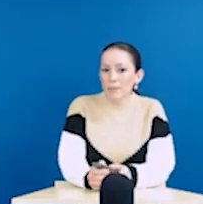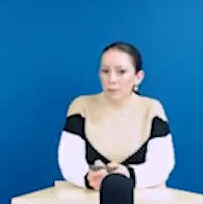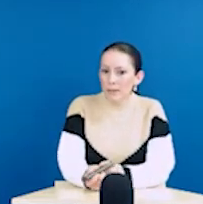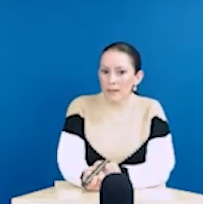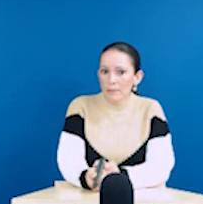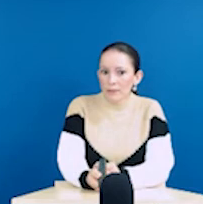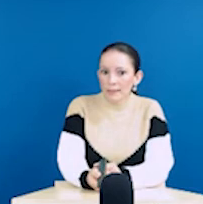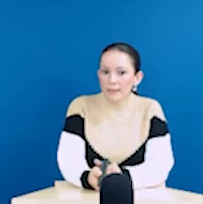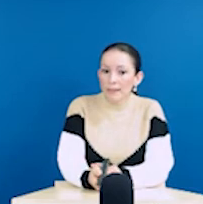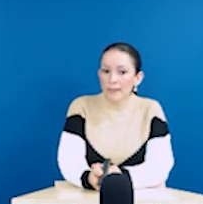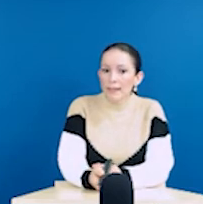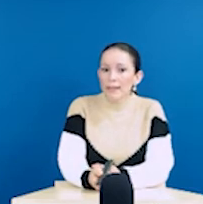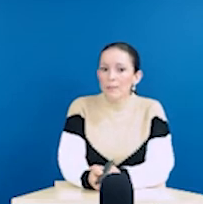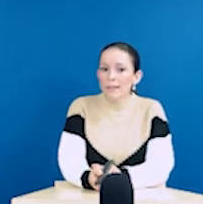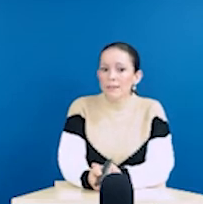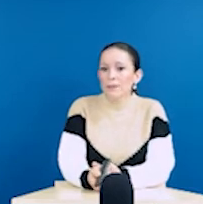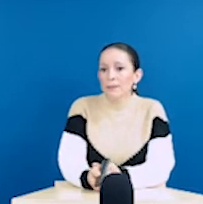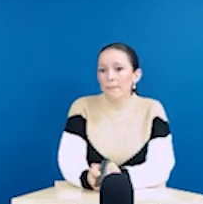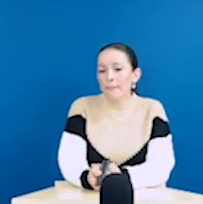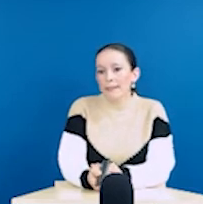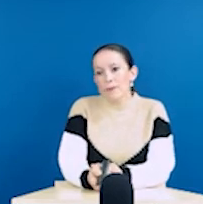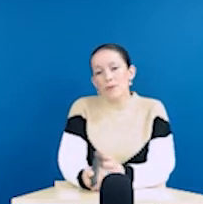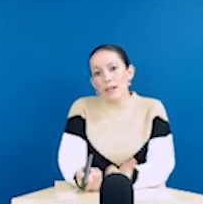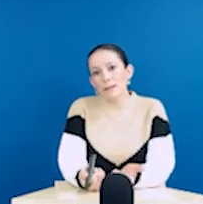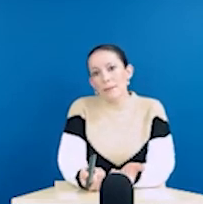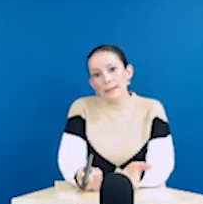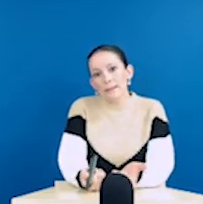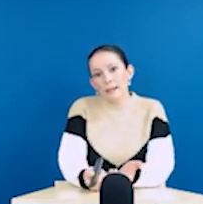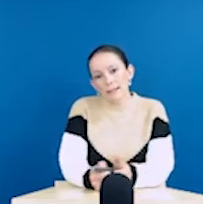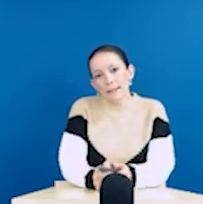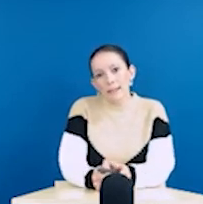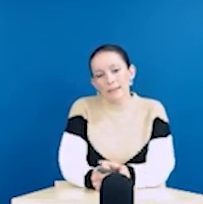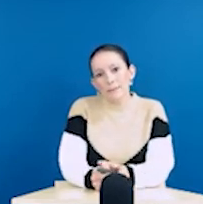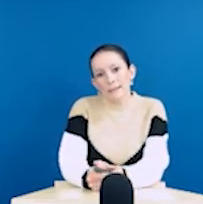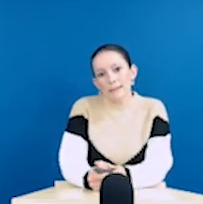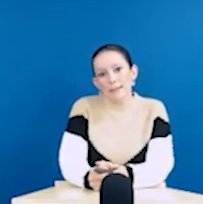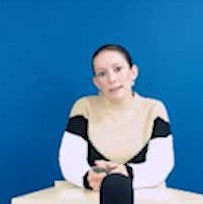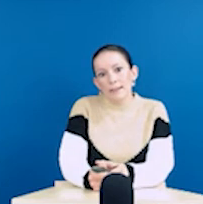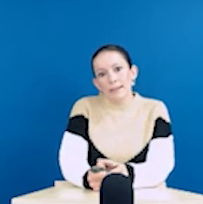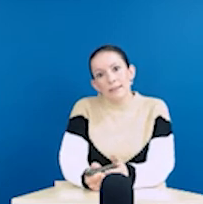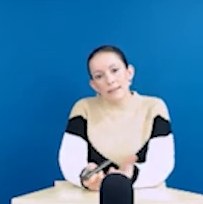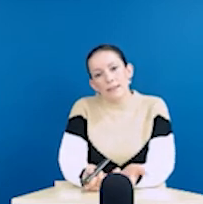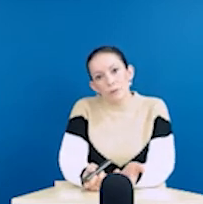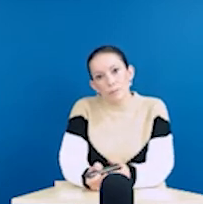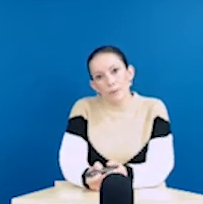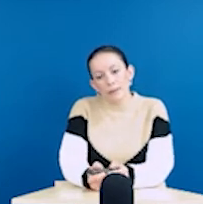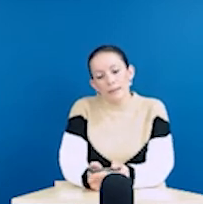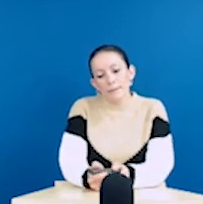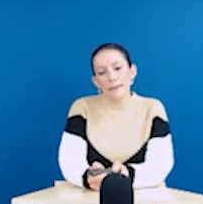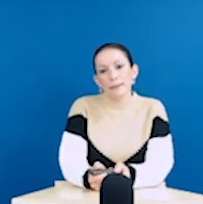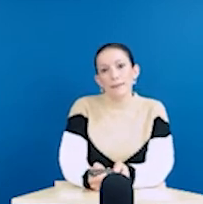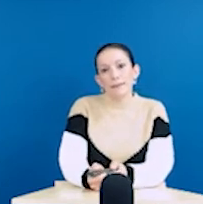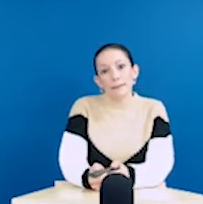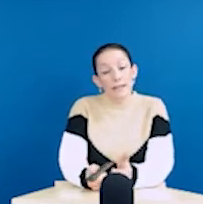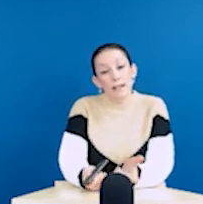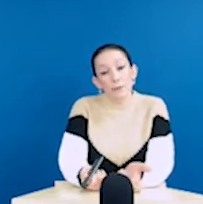darle también un puntaje importante. Y la deambulación es cómo llega ese paciente a la sala. Ese paciente necesita un soporte,